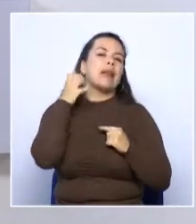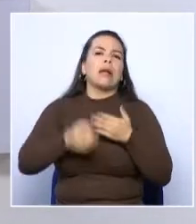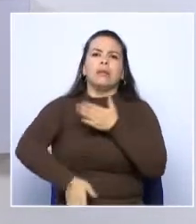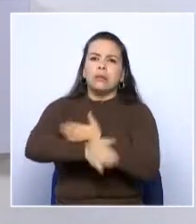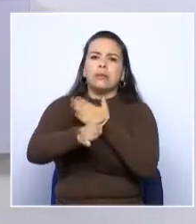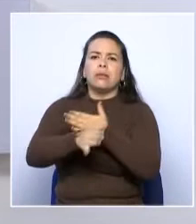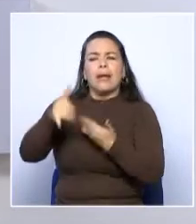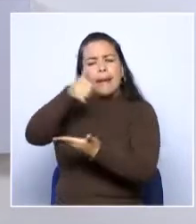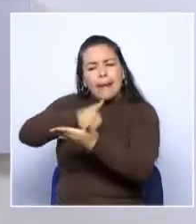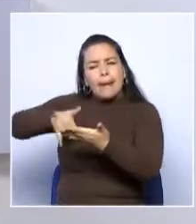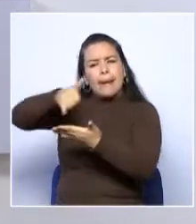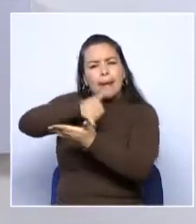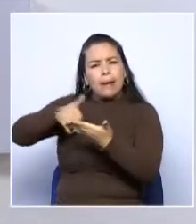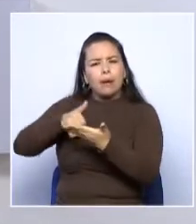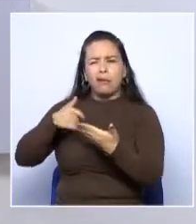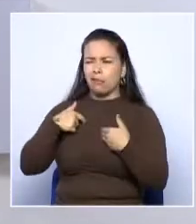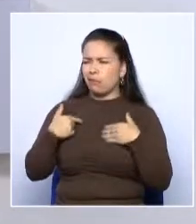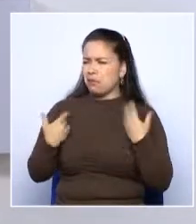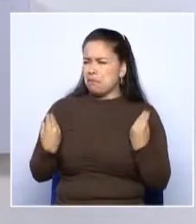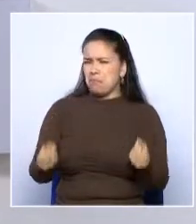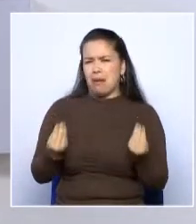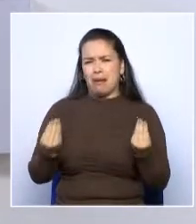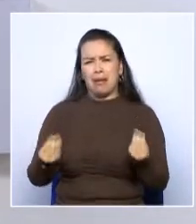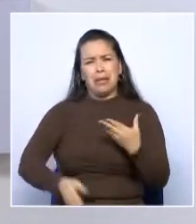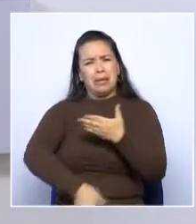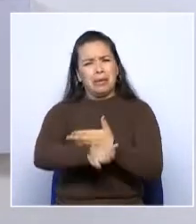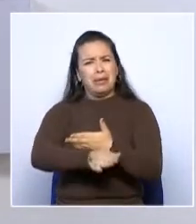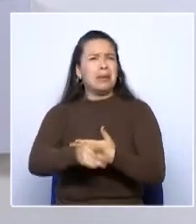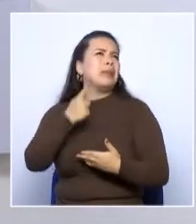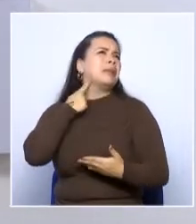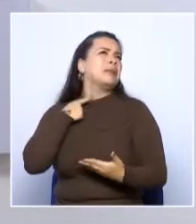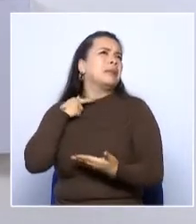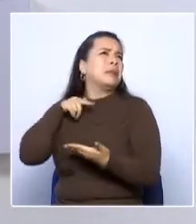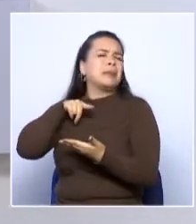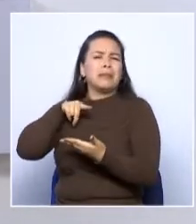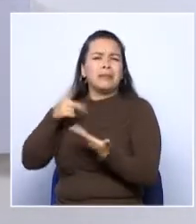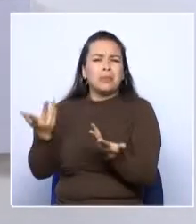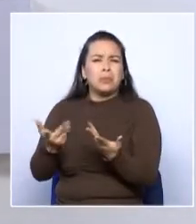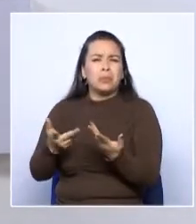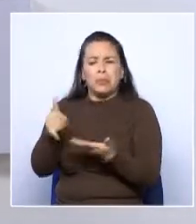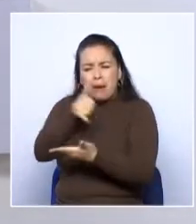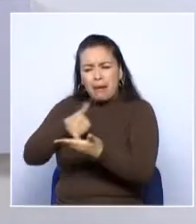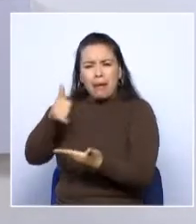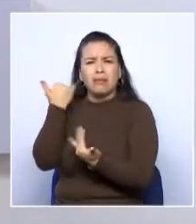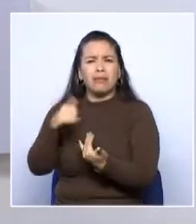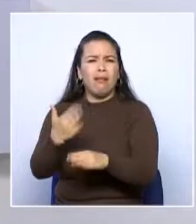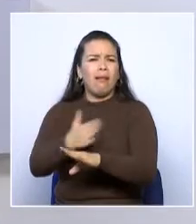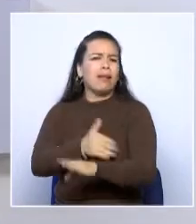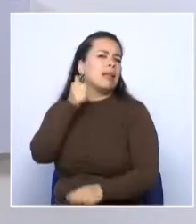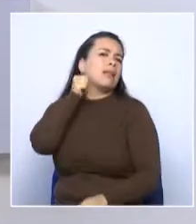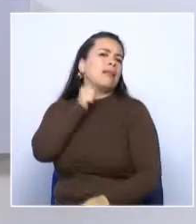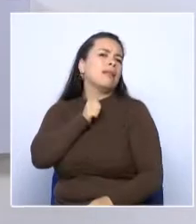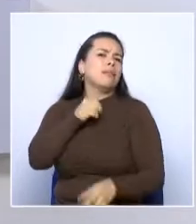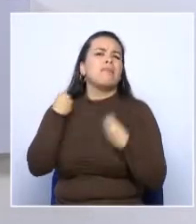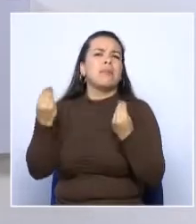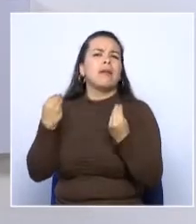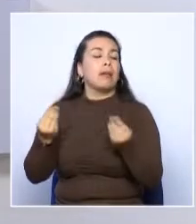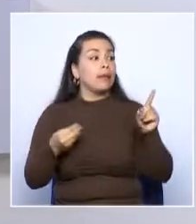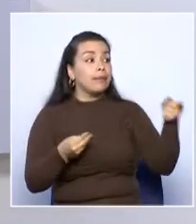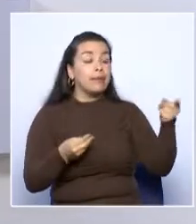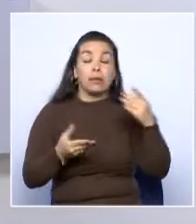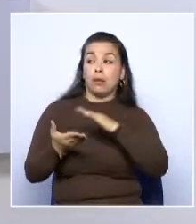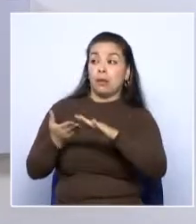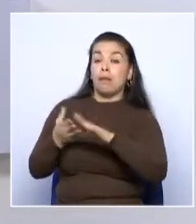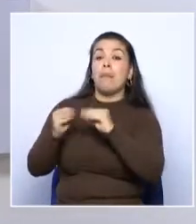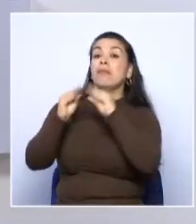de laboratorio. Y la gente se pregunta, ¿pero por qué me siguen haciendo un examen de laboratorio si a mí ya me operaron de la tiroides? Y en muchos otros órganos.